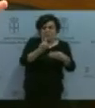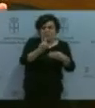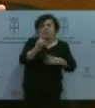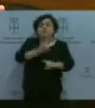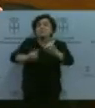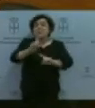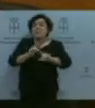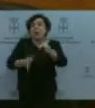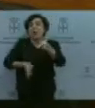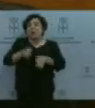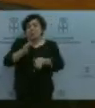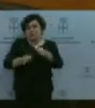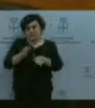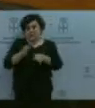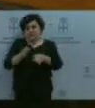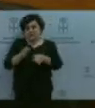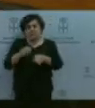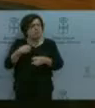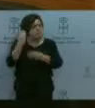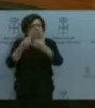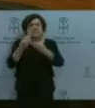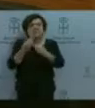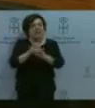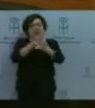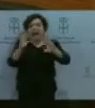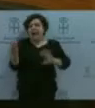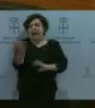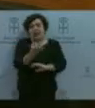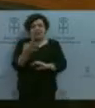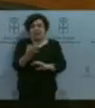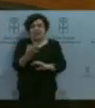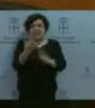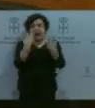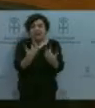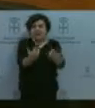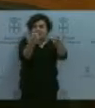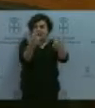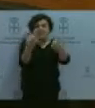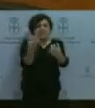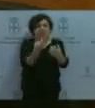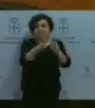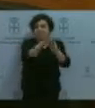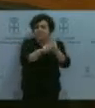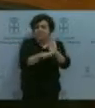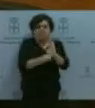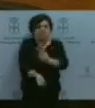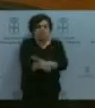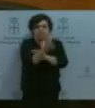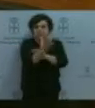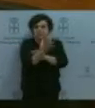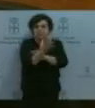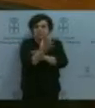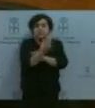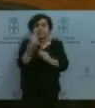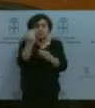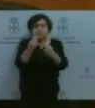hay que clarificar y que esta Cámara tendrá que poner una serie de medios. Naturalmente, esto puede ser suplido por una cosa muy importante, que es la actitud. Porque yo, si me quiero comunicar